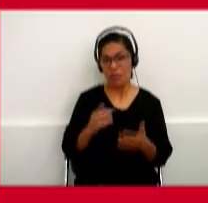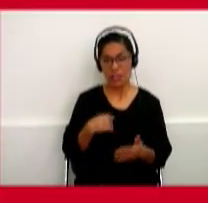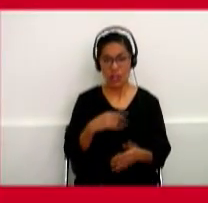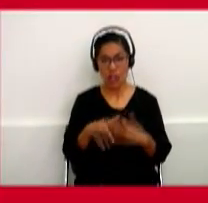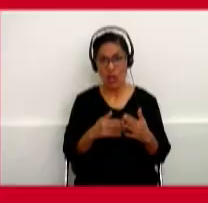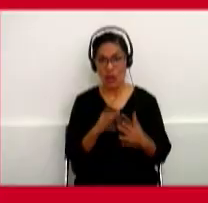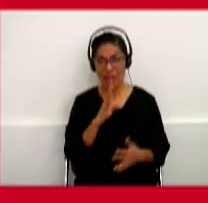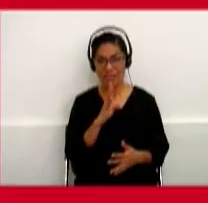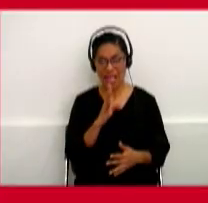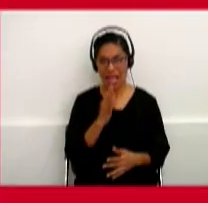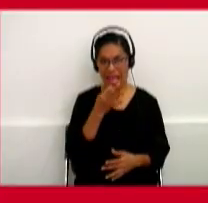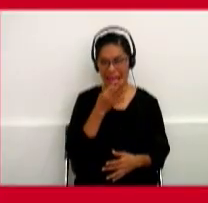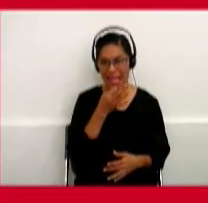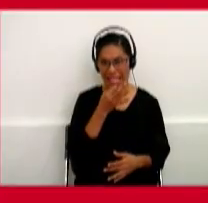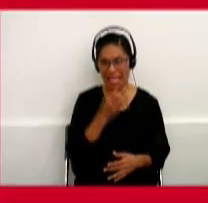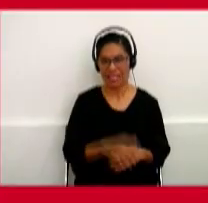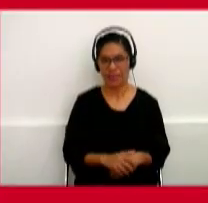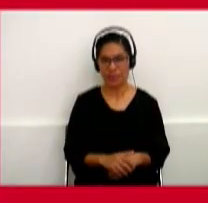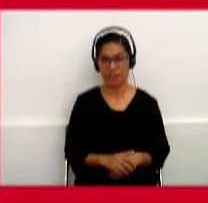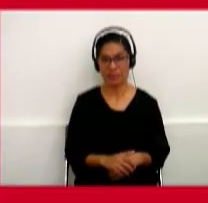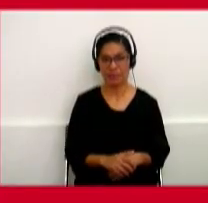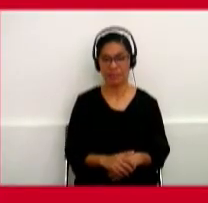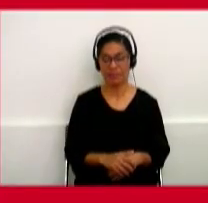de mi presentación hoy. Recuerden esto.